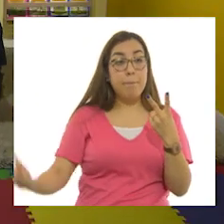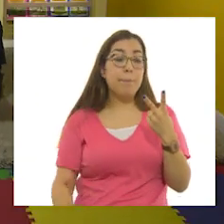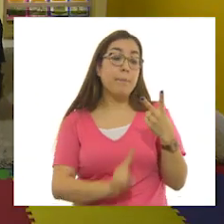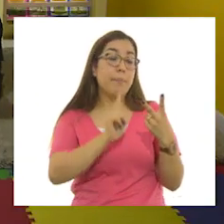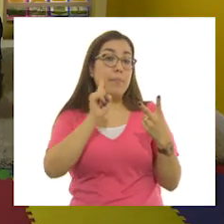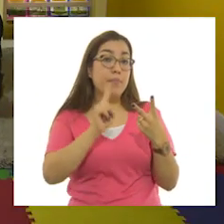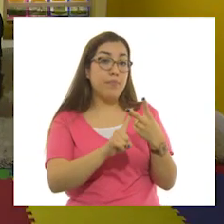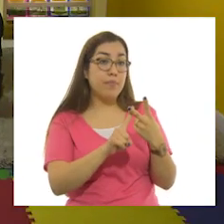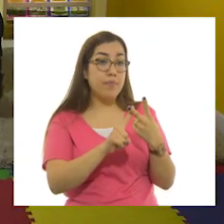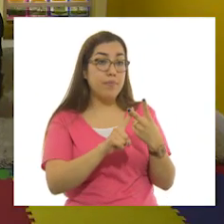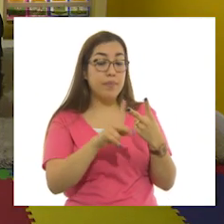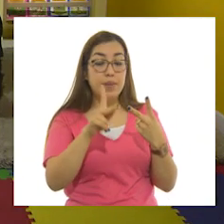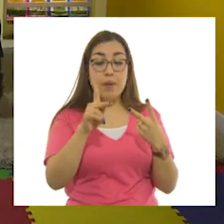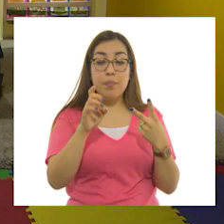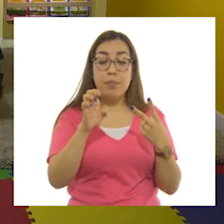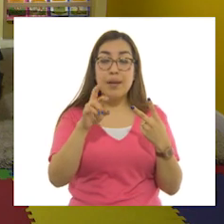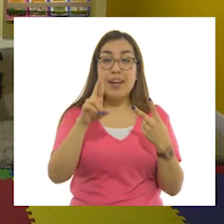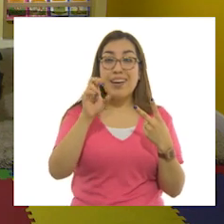percy